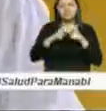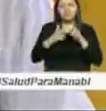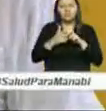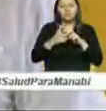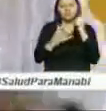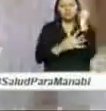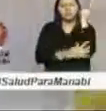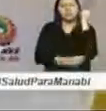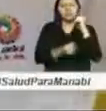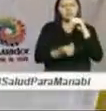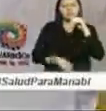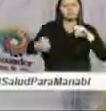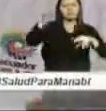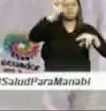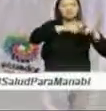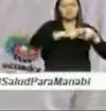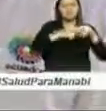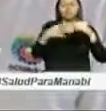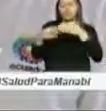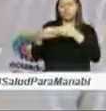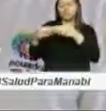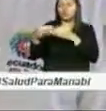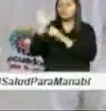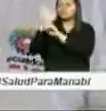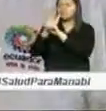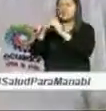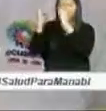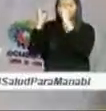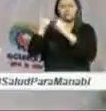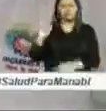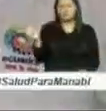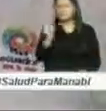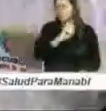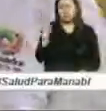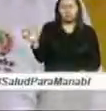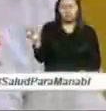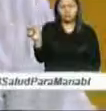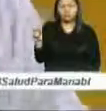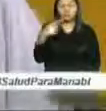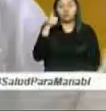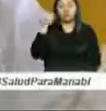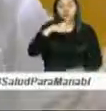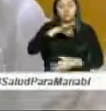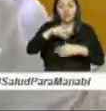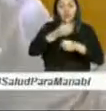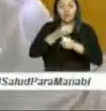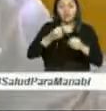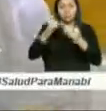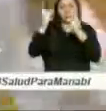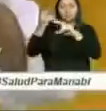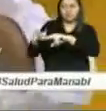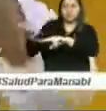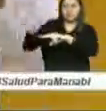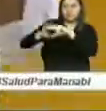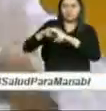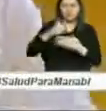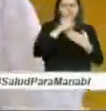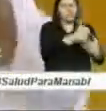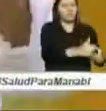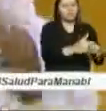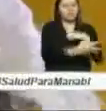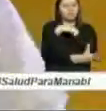pobres y dólares para los ricos. No, señores. Habrá, si es que es necesario hacer ajustes, paquetazos para los ricos y ayuda para